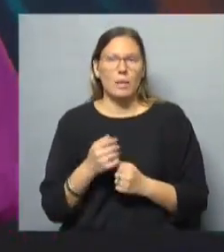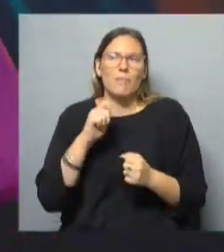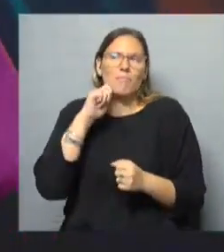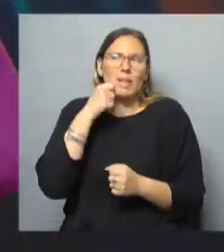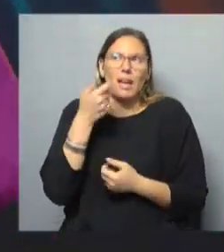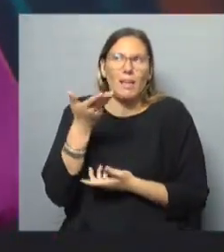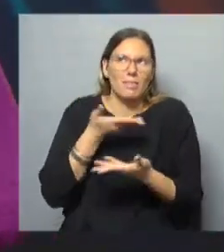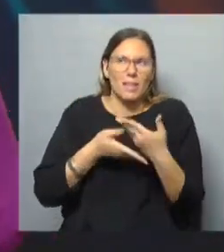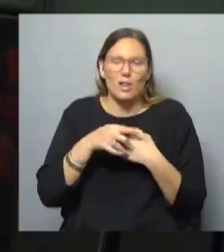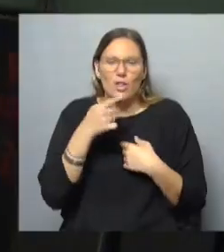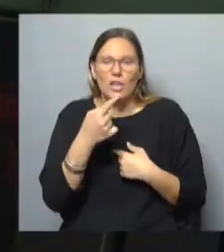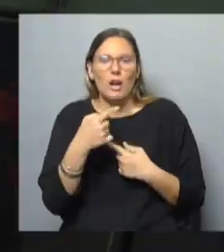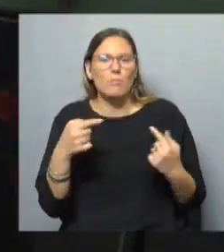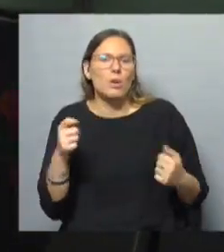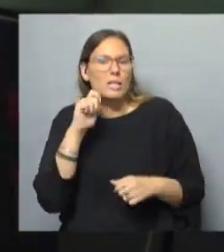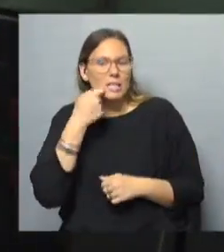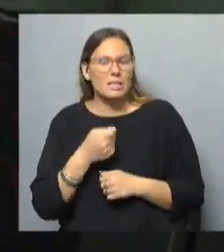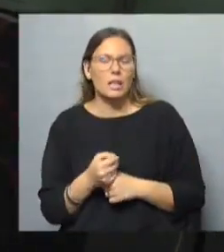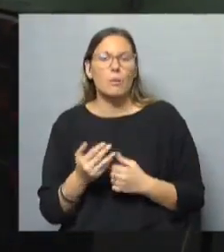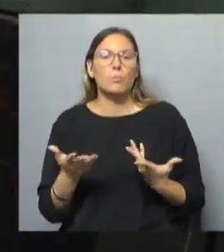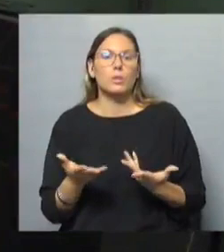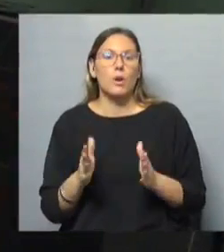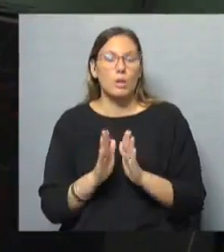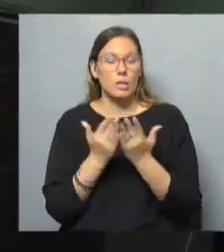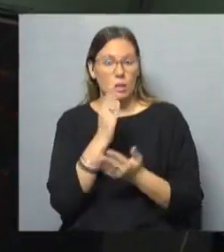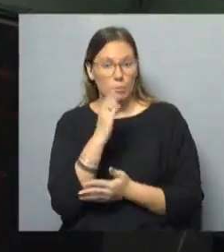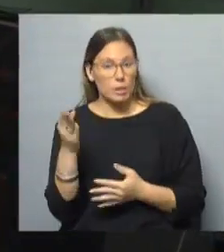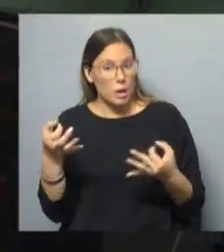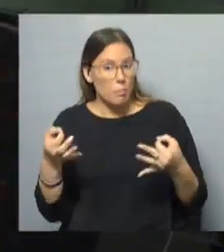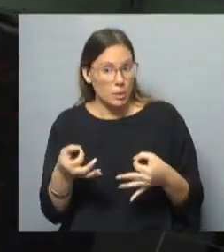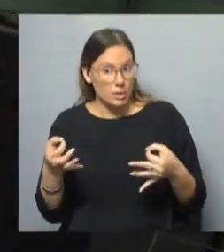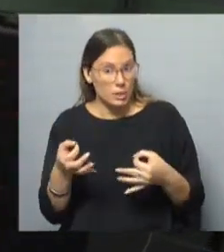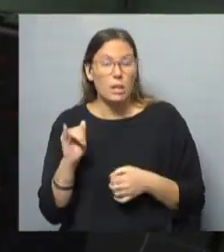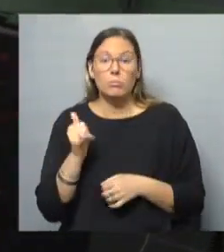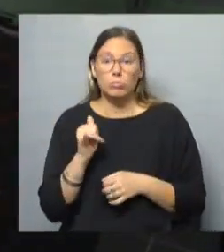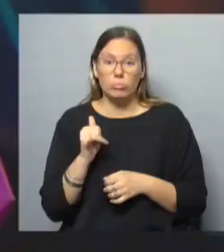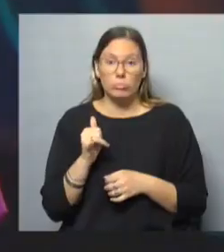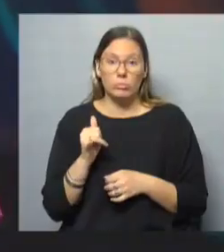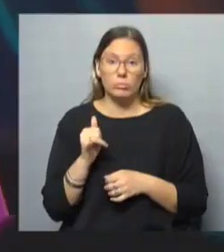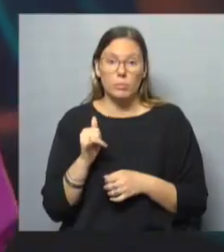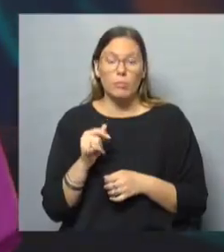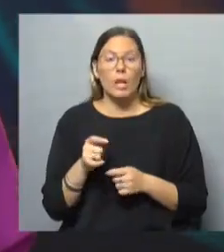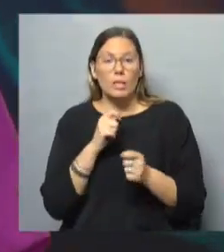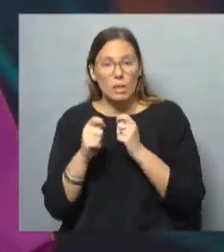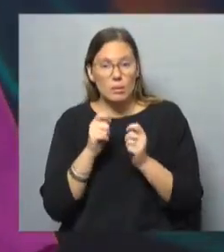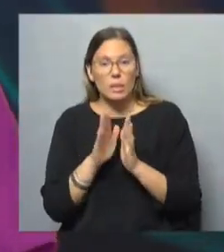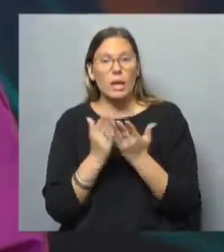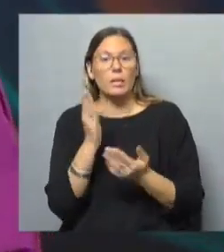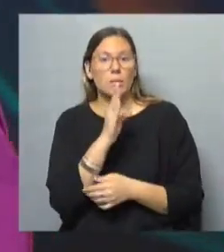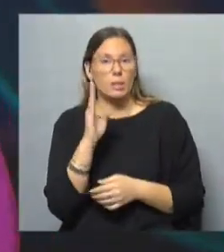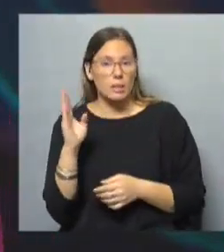Así, ¿no? Está muy bien. Por supuesto. Bueno, se viene una librería muy particular. Tenemos una nota de una librería